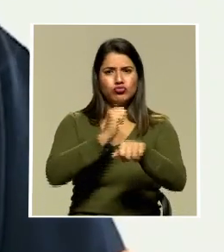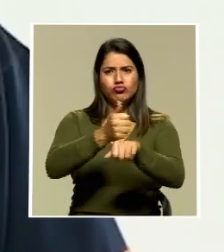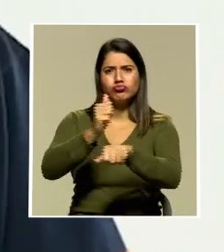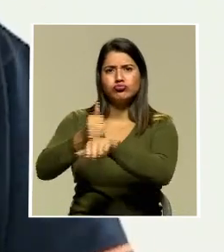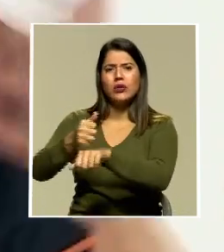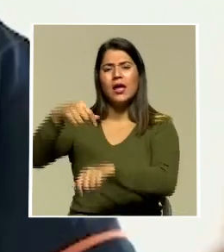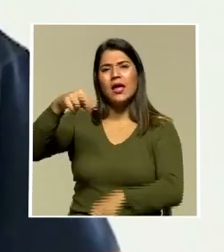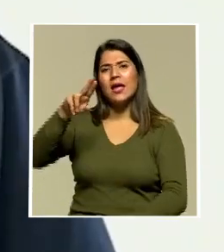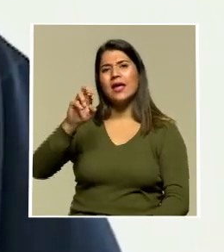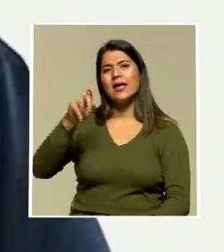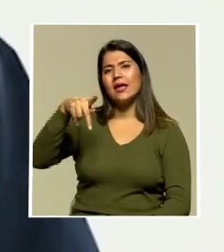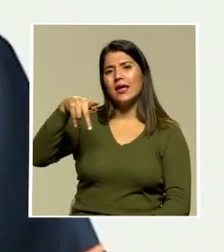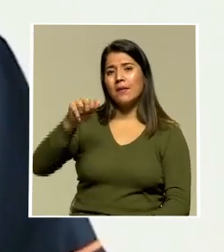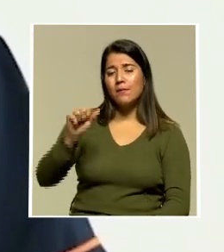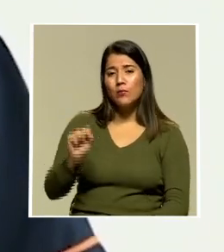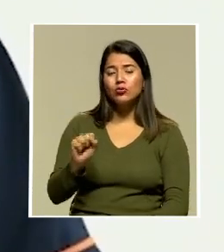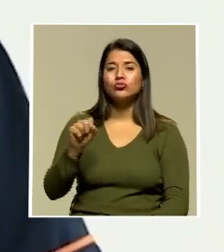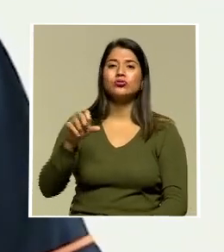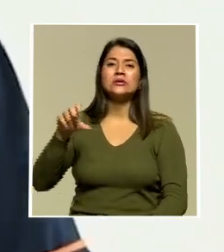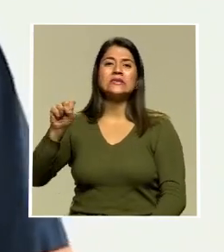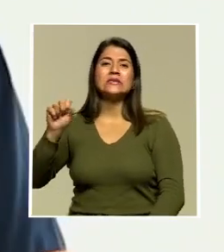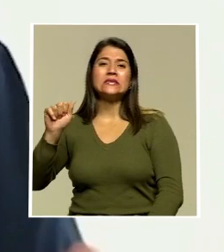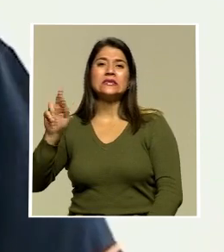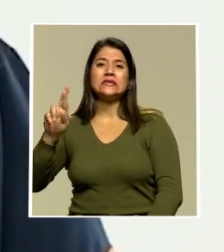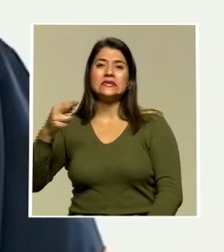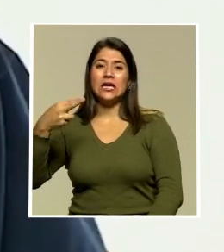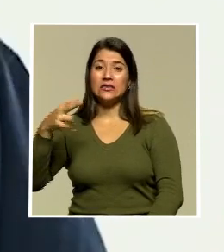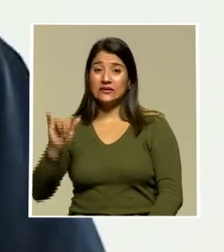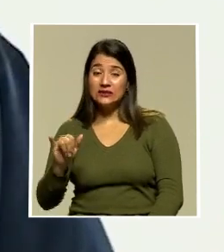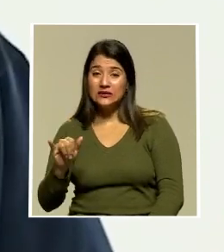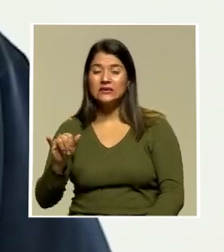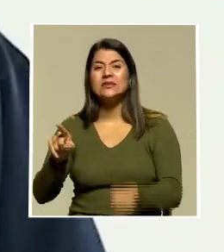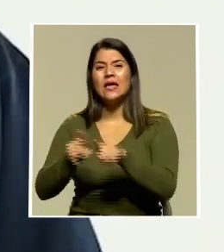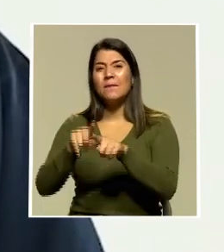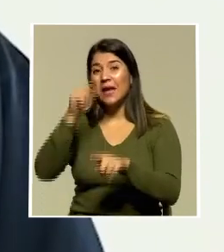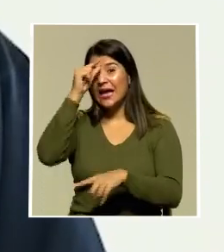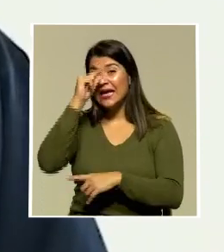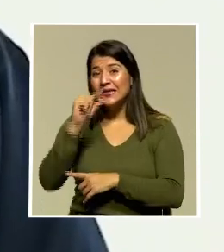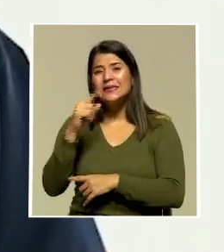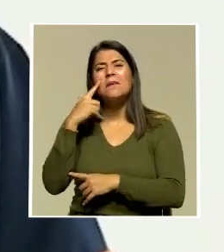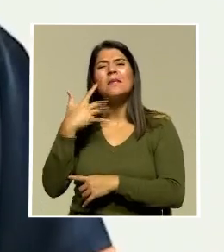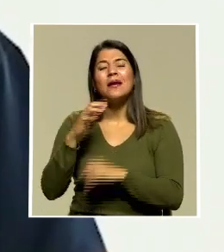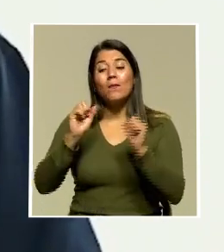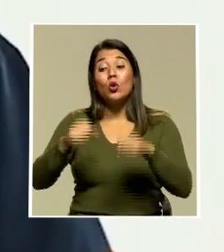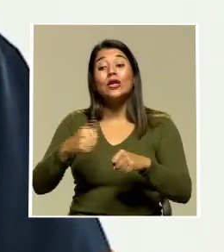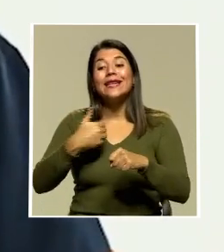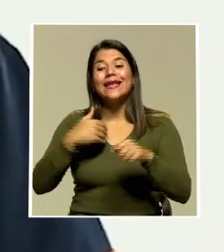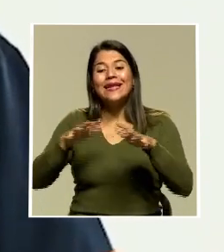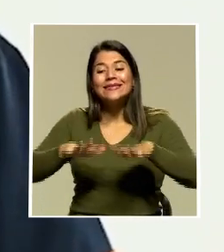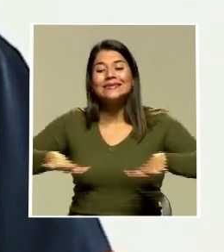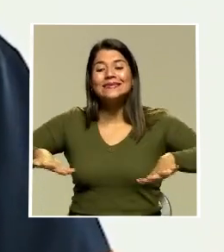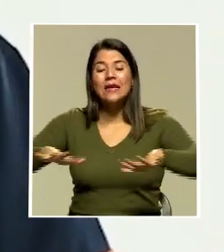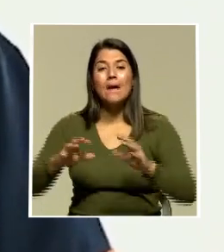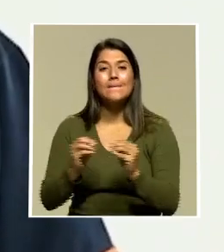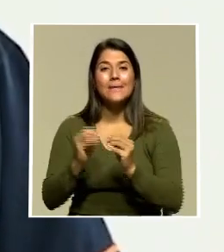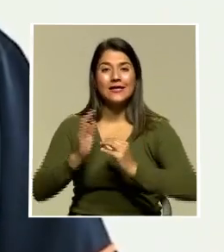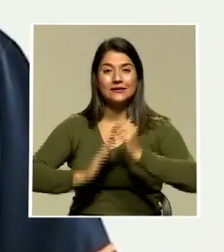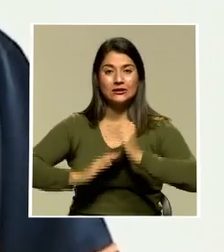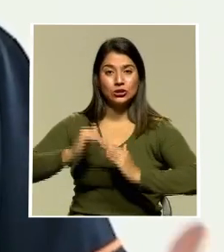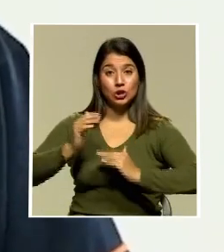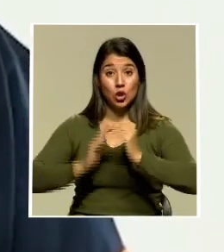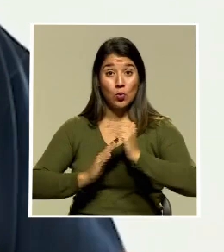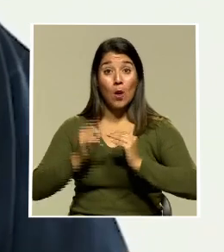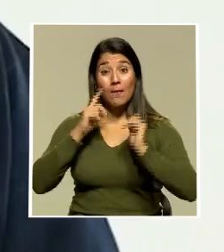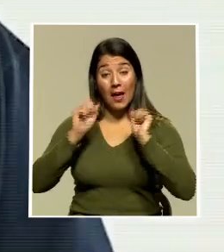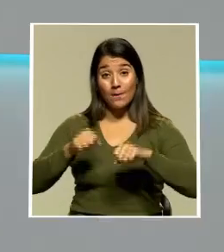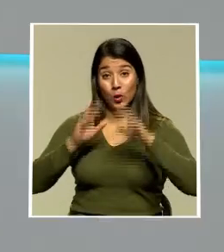en Sarchí, en Grecia, con el fin de que podamos contar con espacios muchísimo más cómodos para la atención de la población en